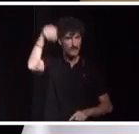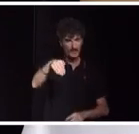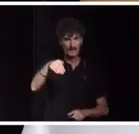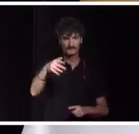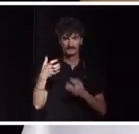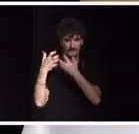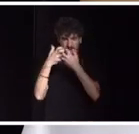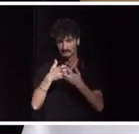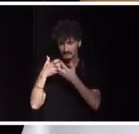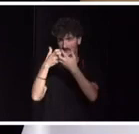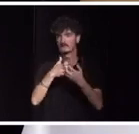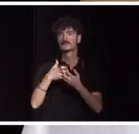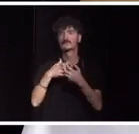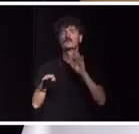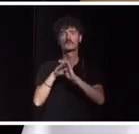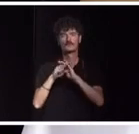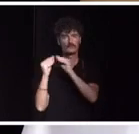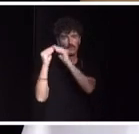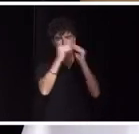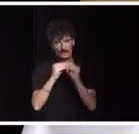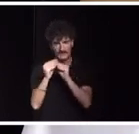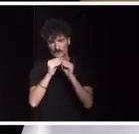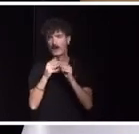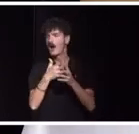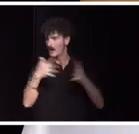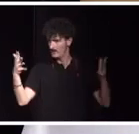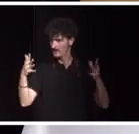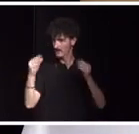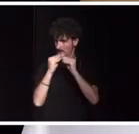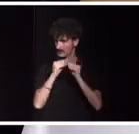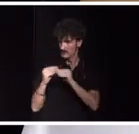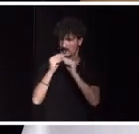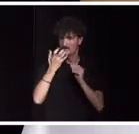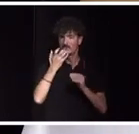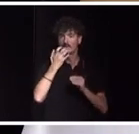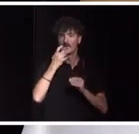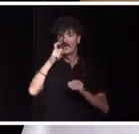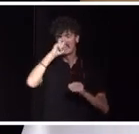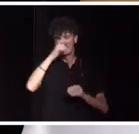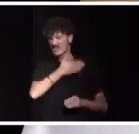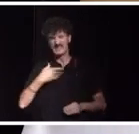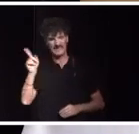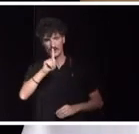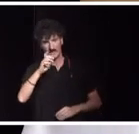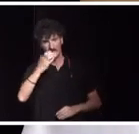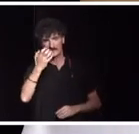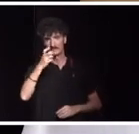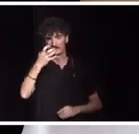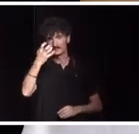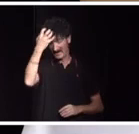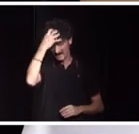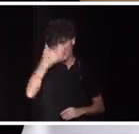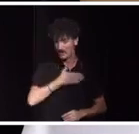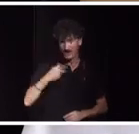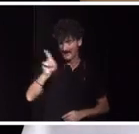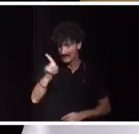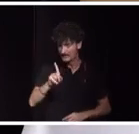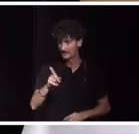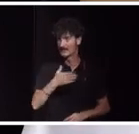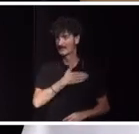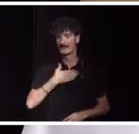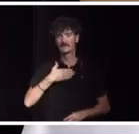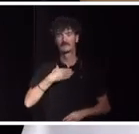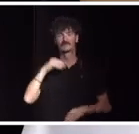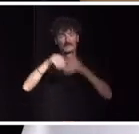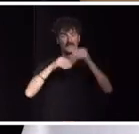consenso en Cataluña es amplio. Cuando hablamos de monarquía, no queremos reyes ni imposiciones, queremos